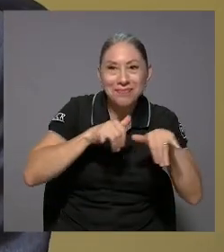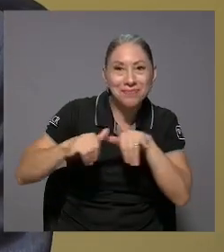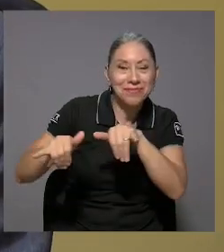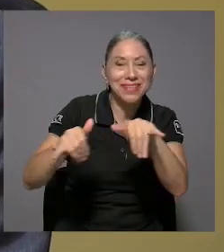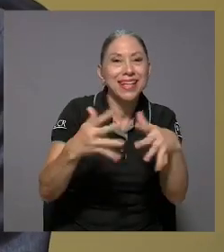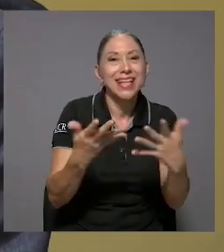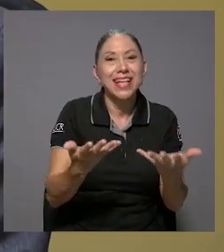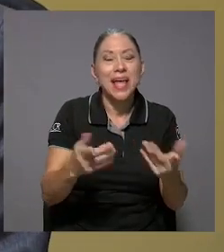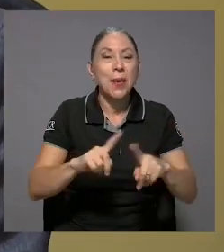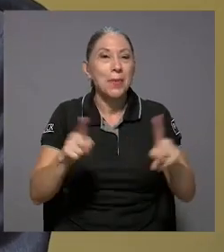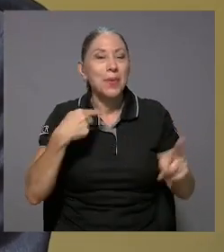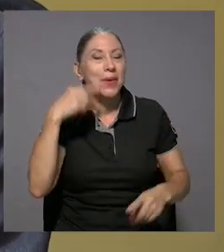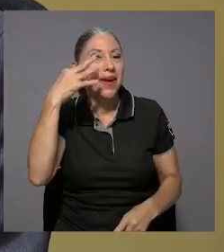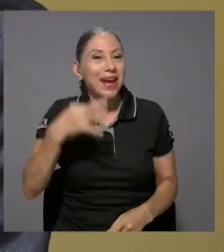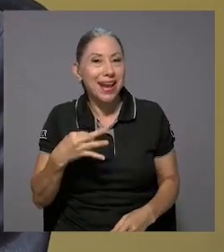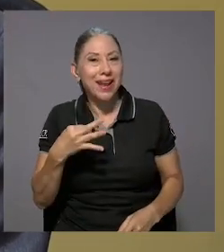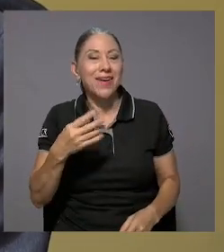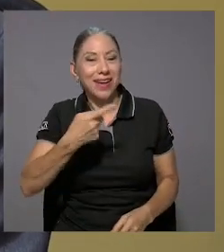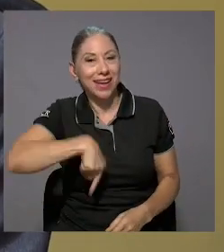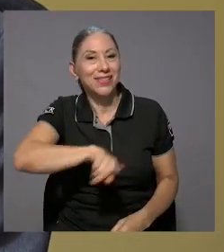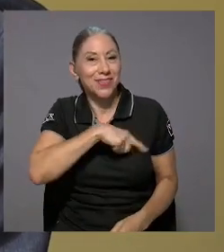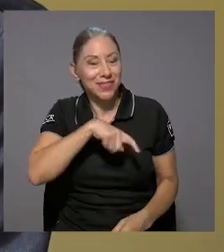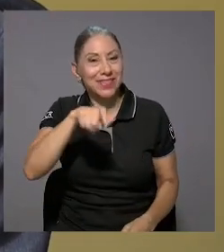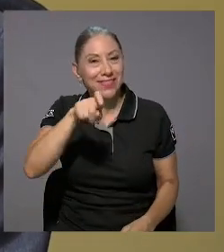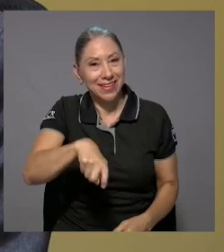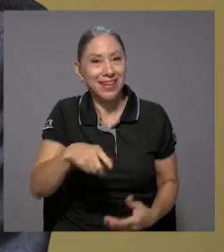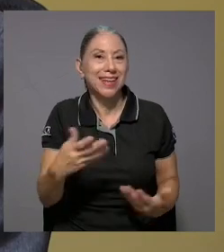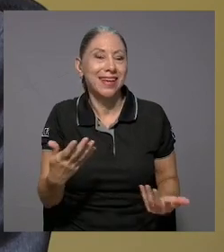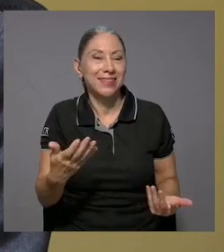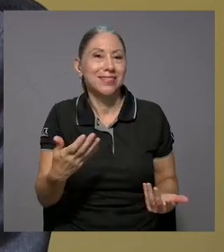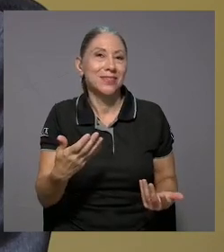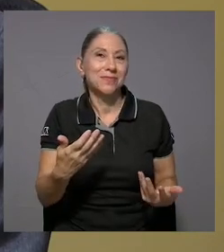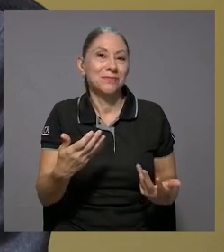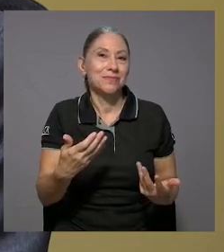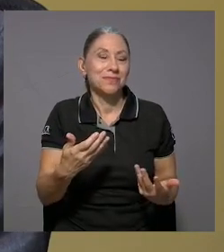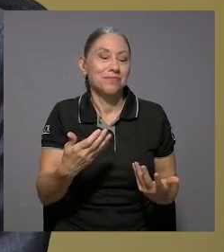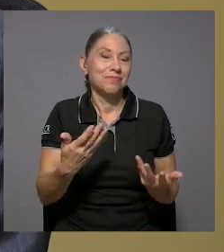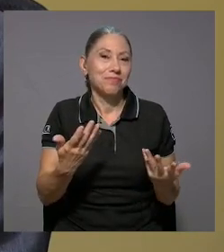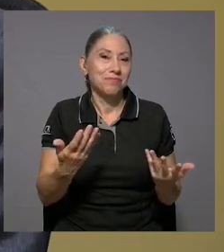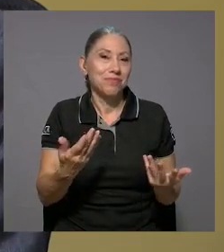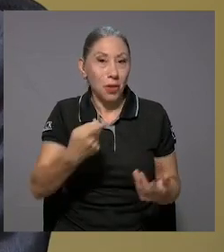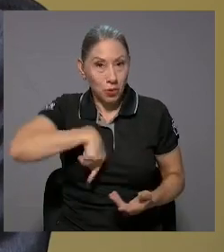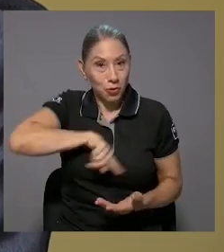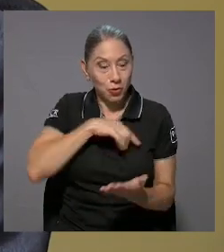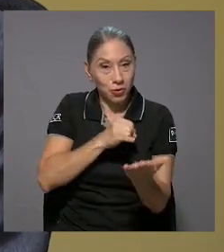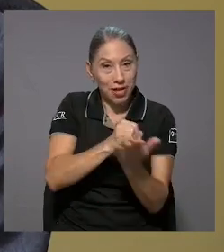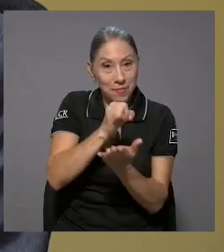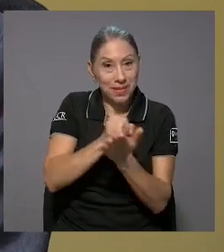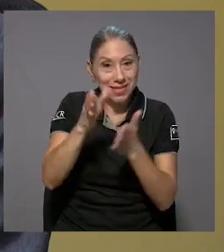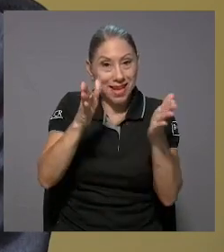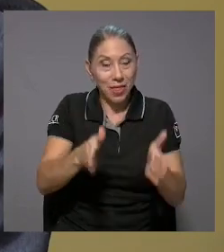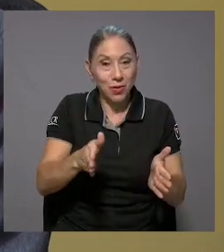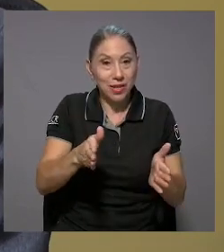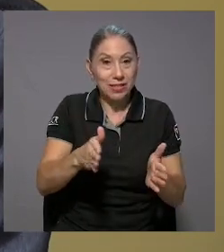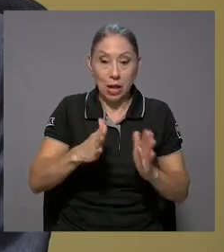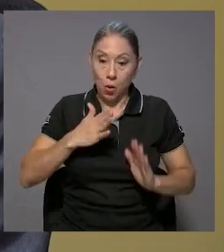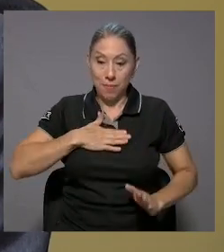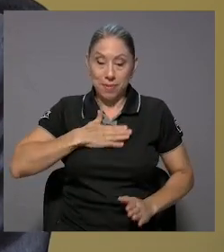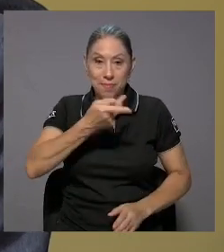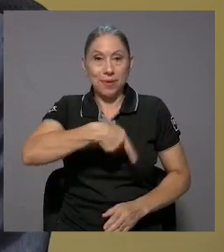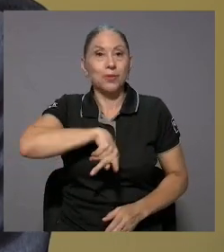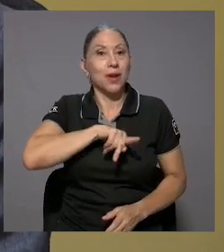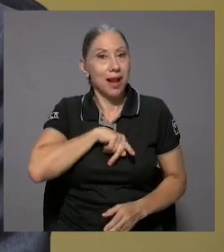y etcétera. Pero es algo que yo creo que deberíamos, ¿verdad?, de alguna forma los